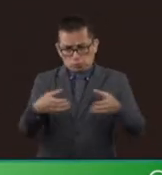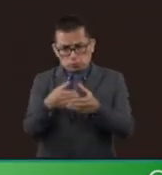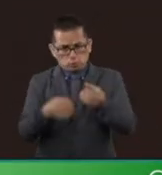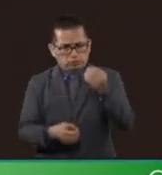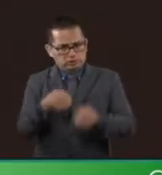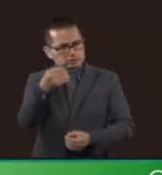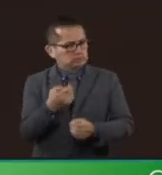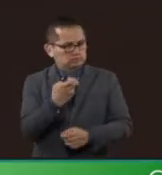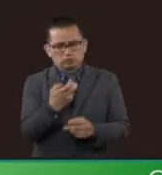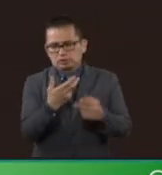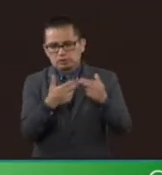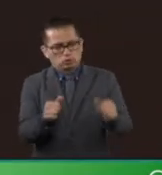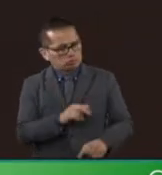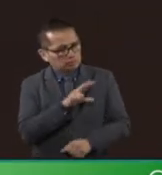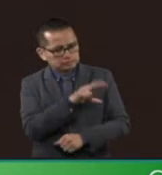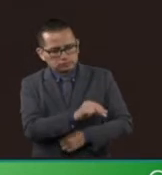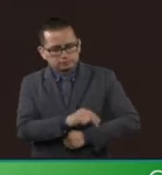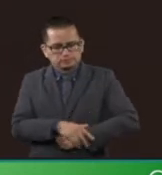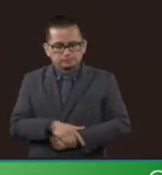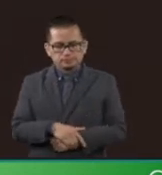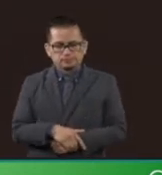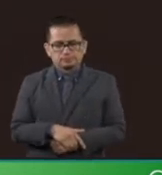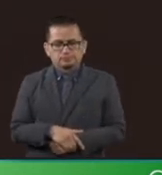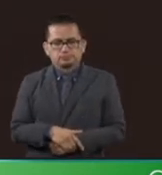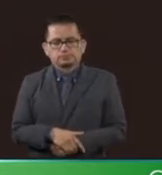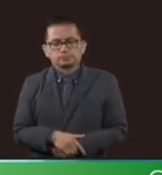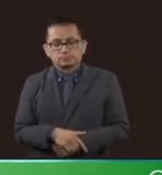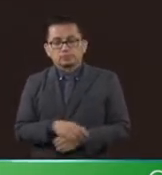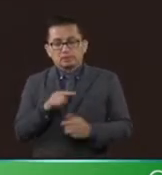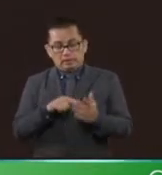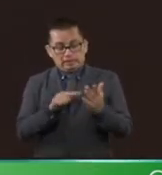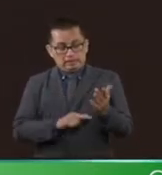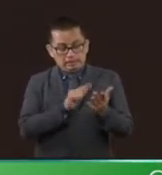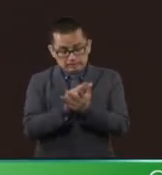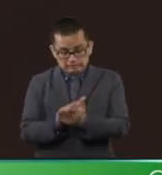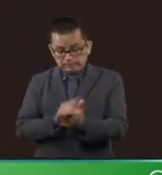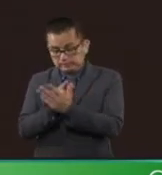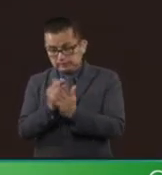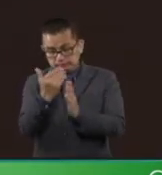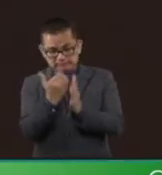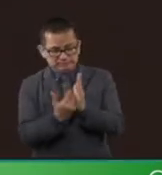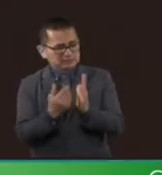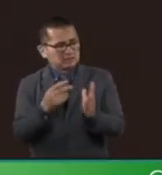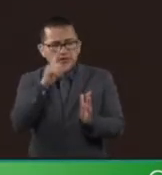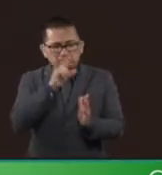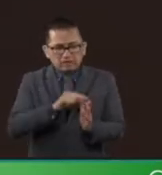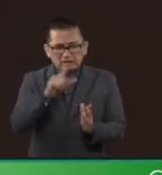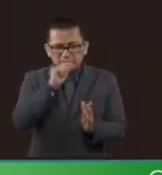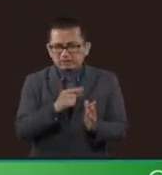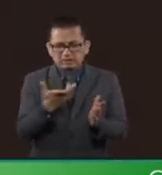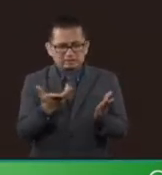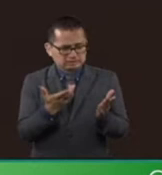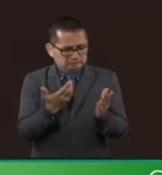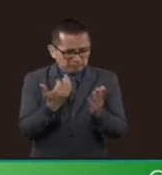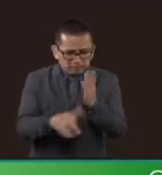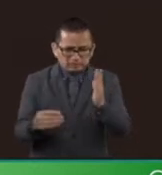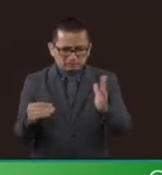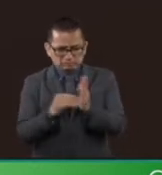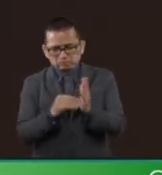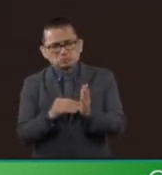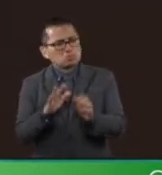Federación. Con la serie de omisiones a estas leyes secundarias, persistirá la